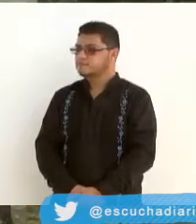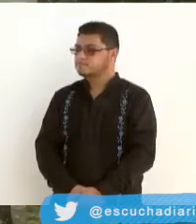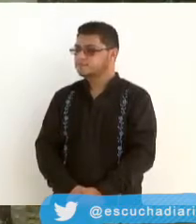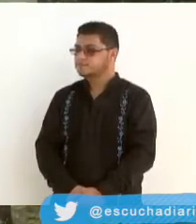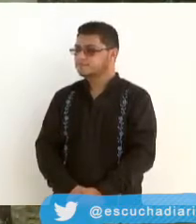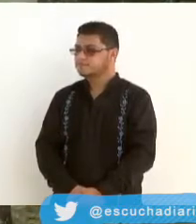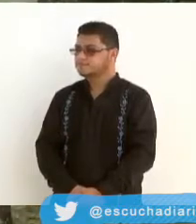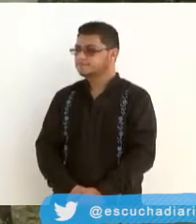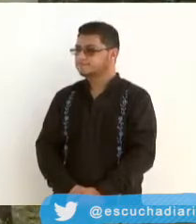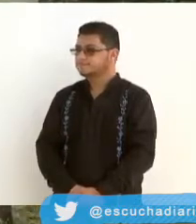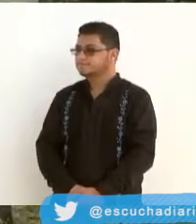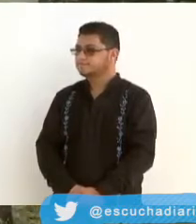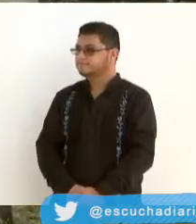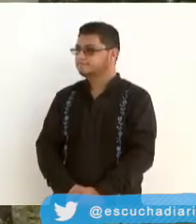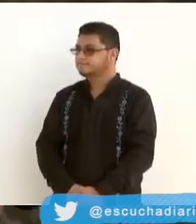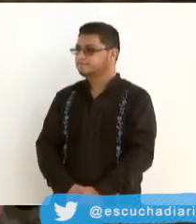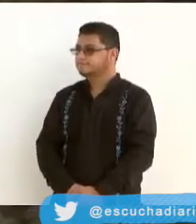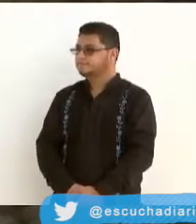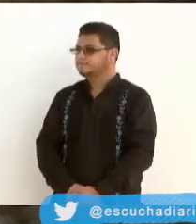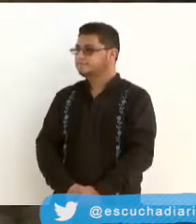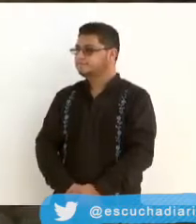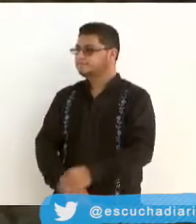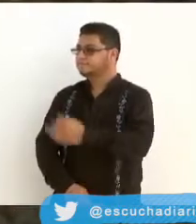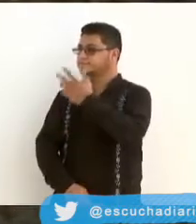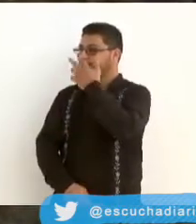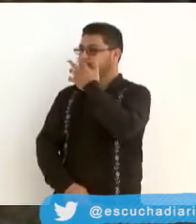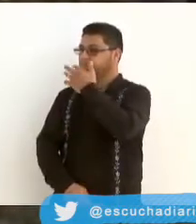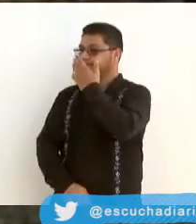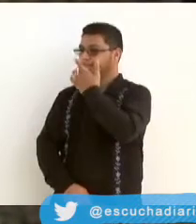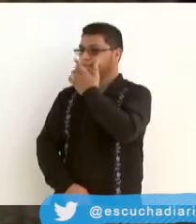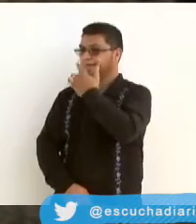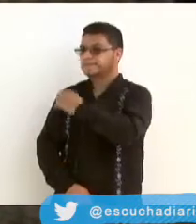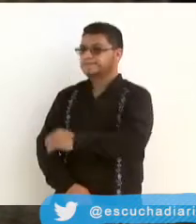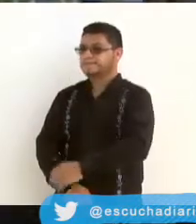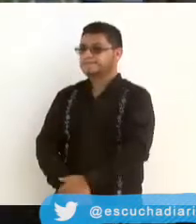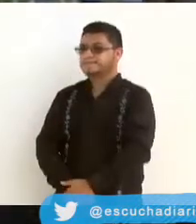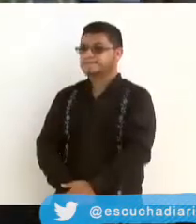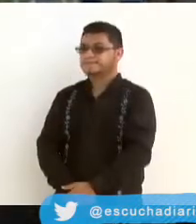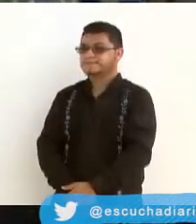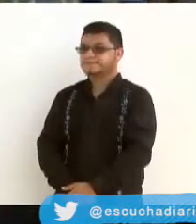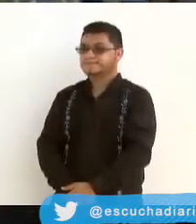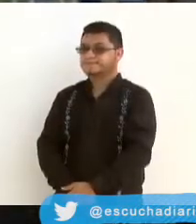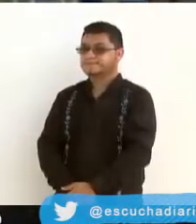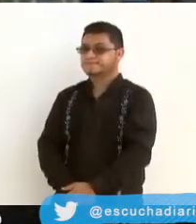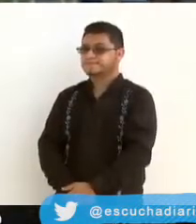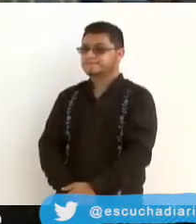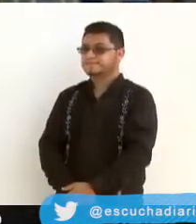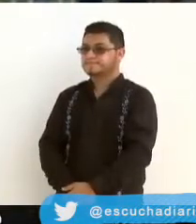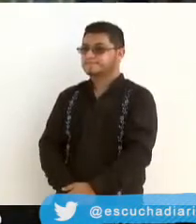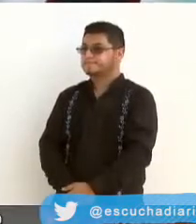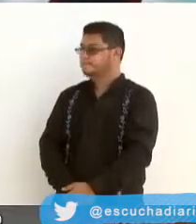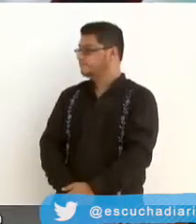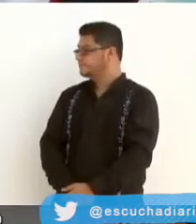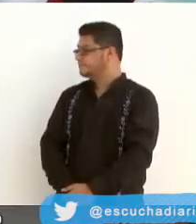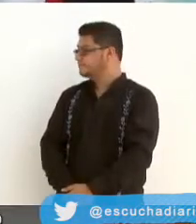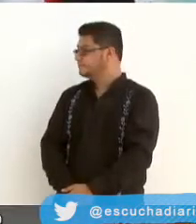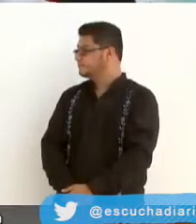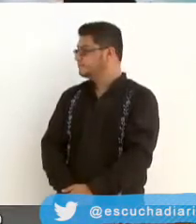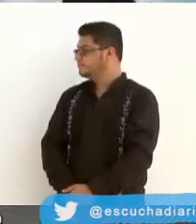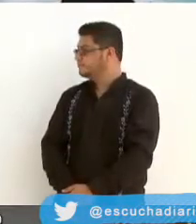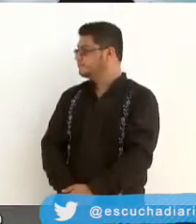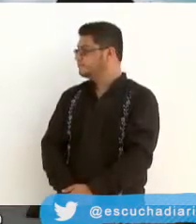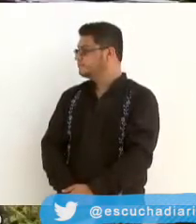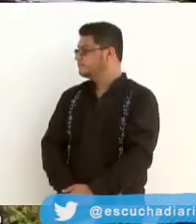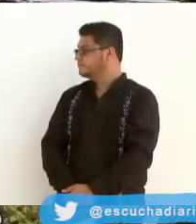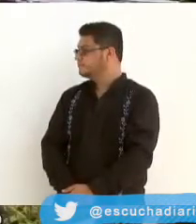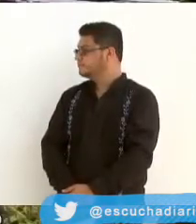Campeche experimentó un dinamismo económico y social producto de su conexión con el resto del país. Hoy, nuevamente estamos a las